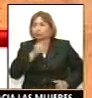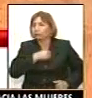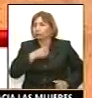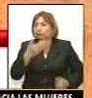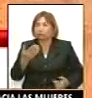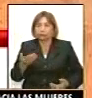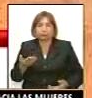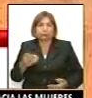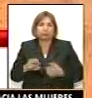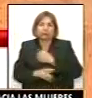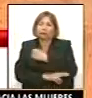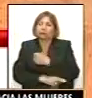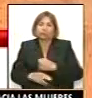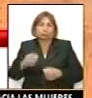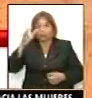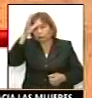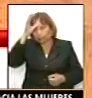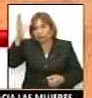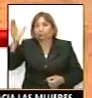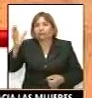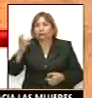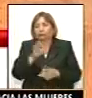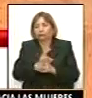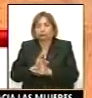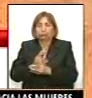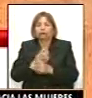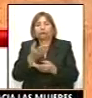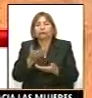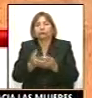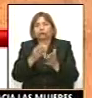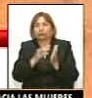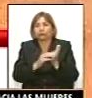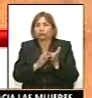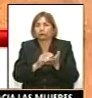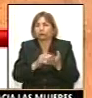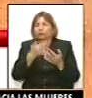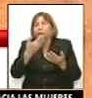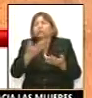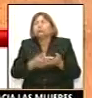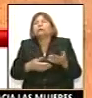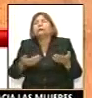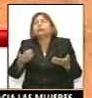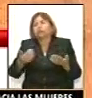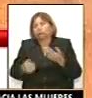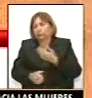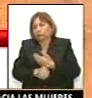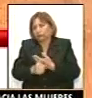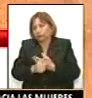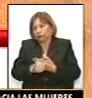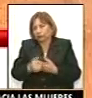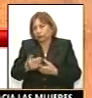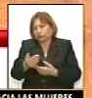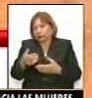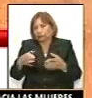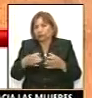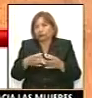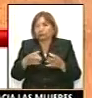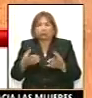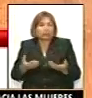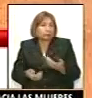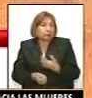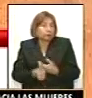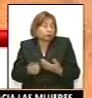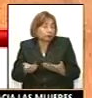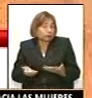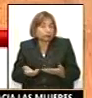Imagínense un Policía Nacional que no es capaz de cuidar por lo menos un celular. Entonces pone en riesgo la vida de un congresista. O sea, hasta ya